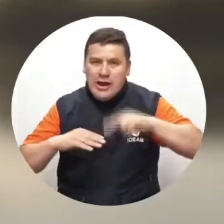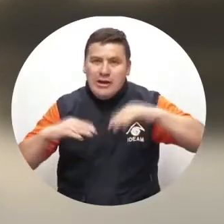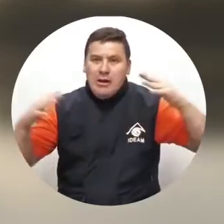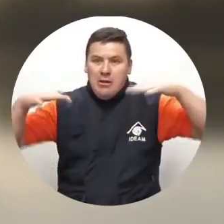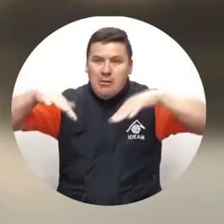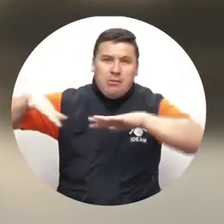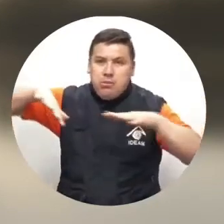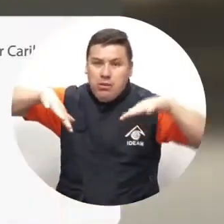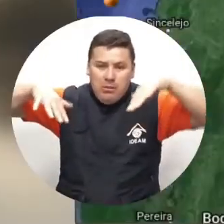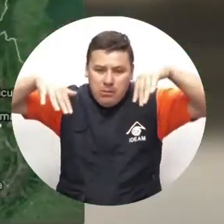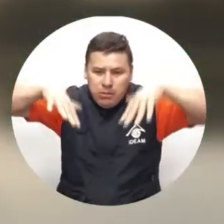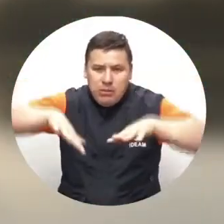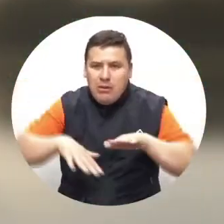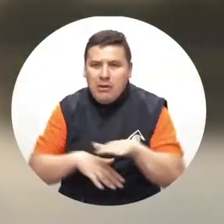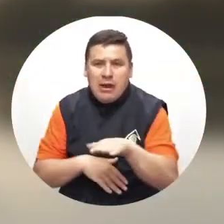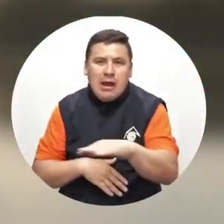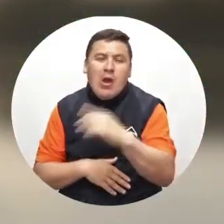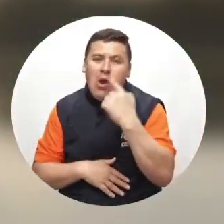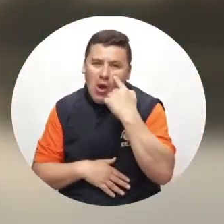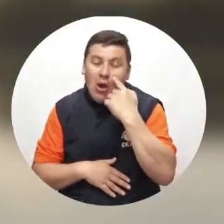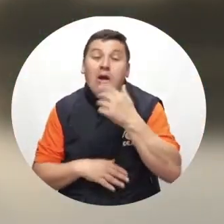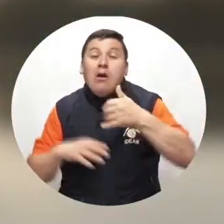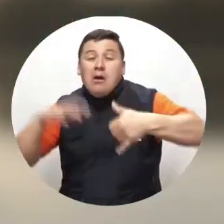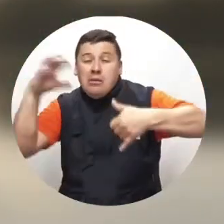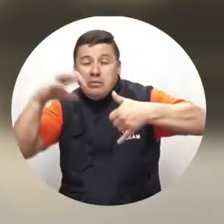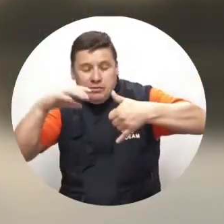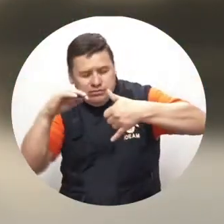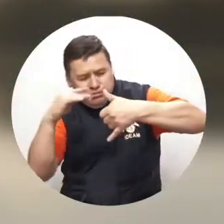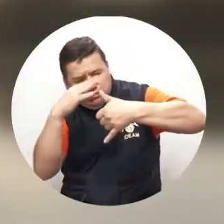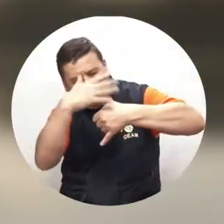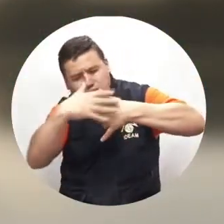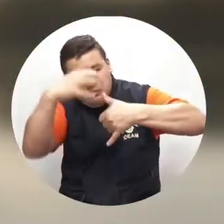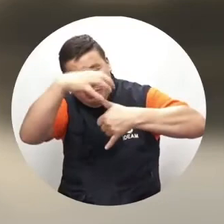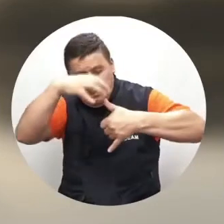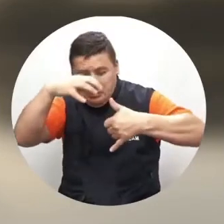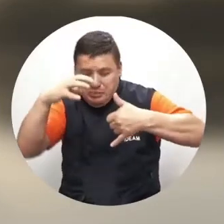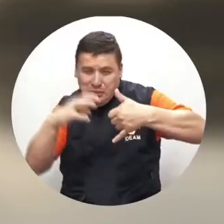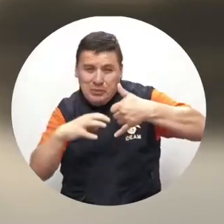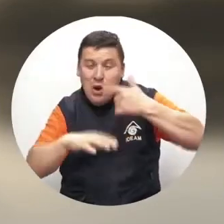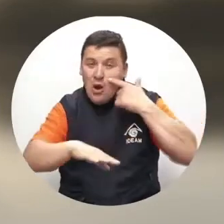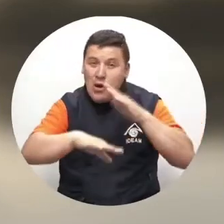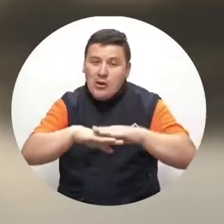y Nariño. Alerta naranja por tiempo lluvioso en el Mar Caribe.